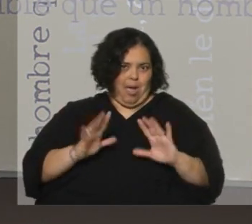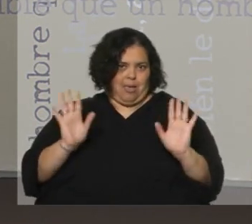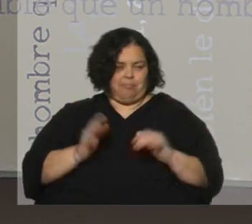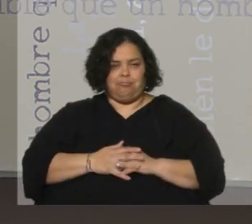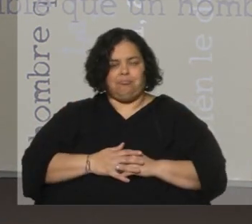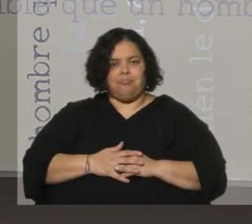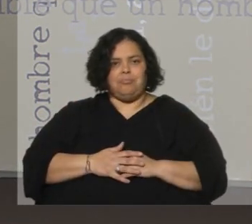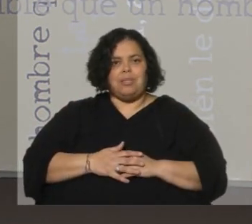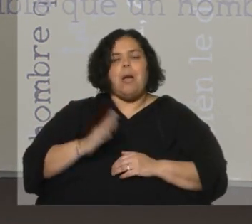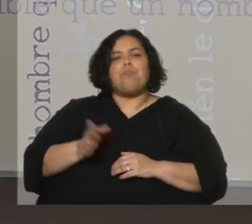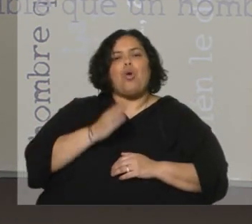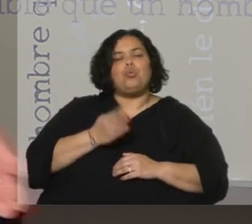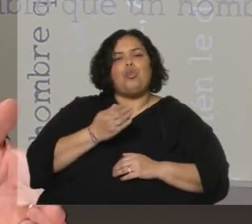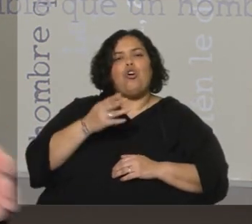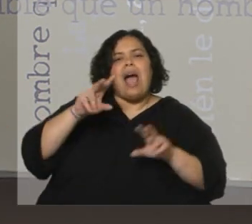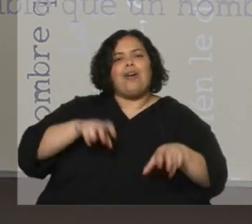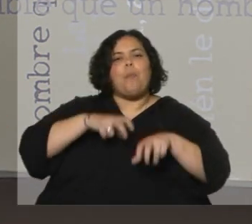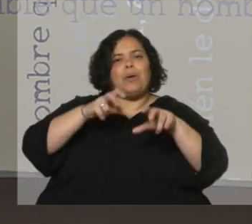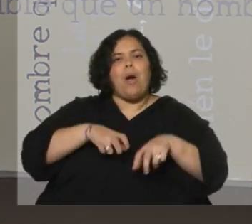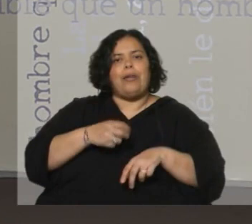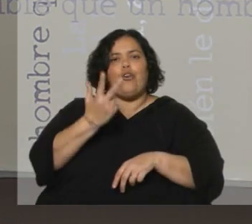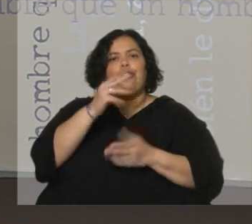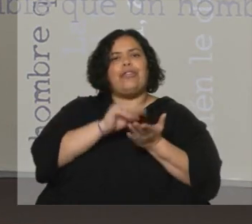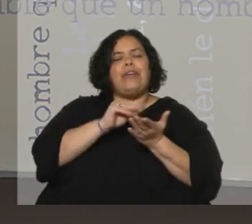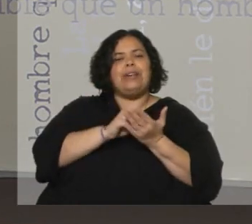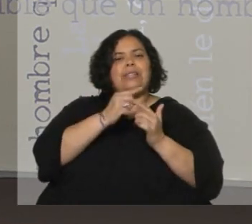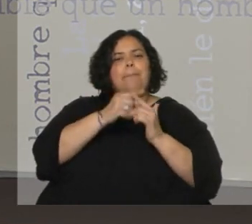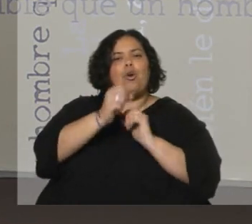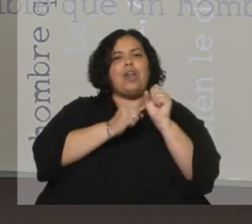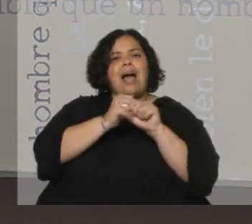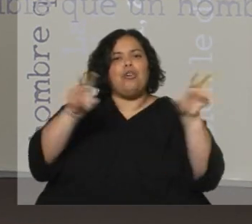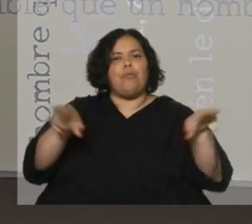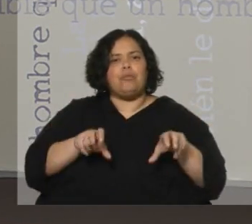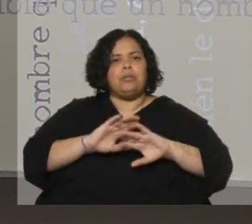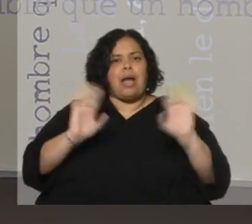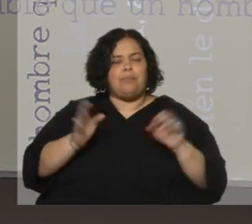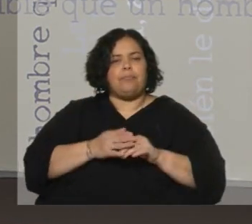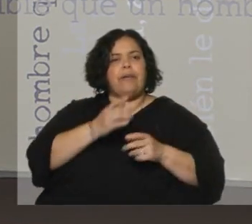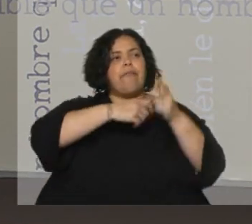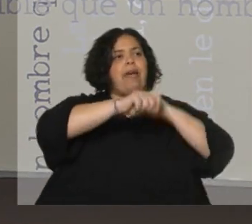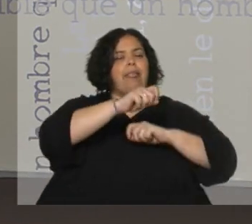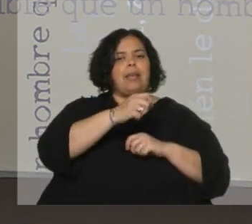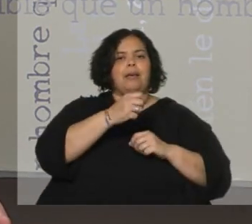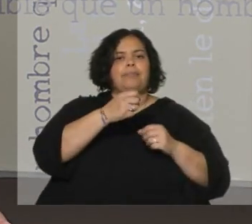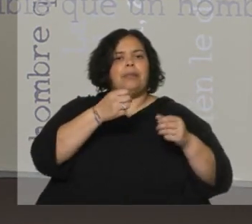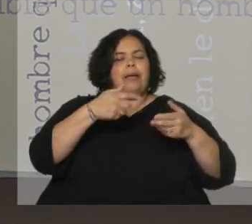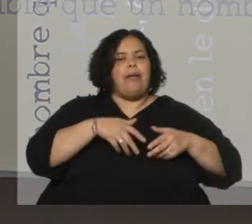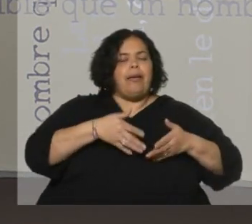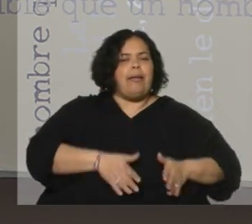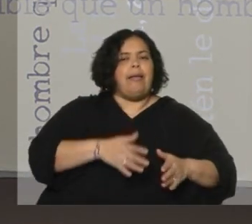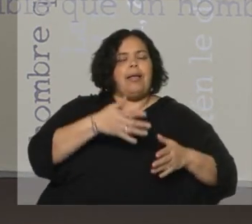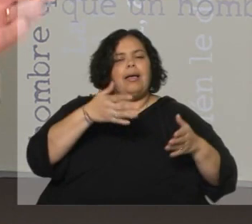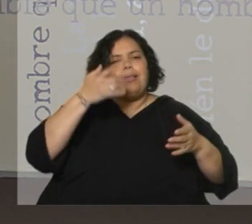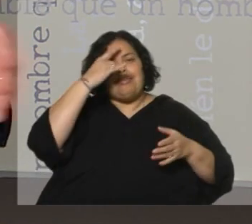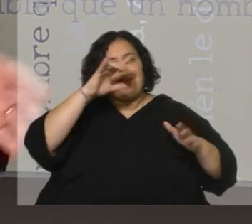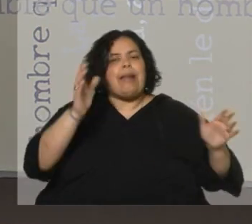por año Ah tiene vende los terneros después vende la lana y después vende un camión de vacas gordas y y él se tiene que saber administrar con ese